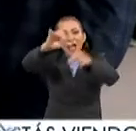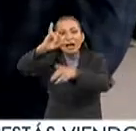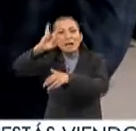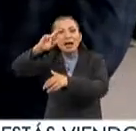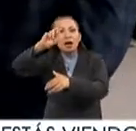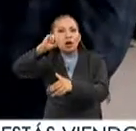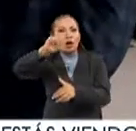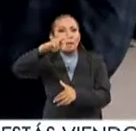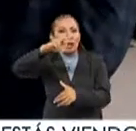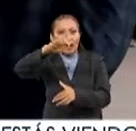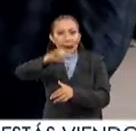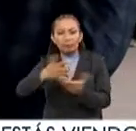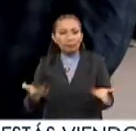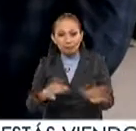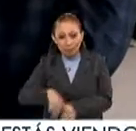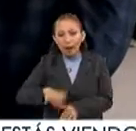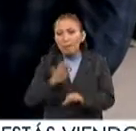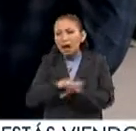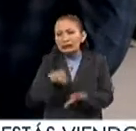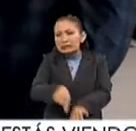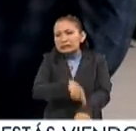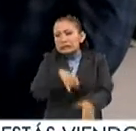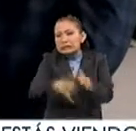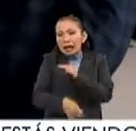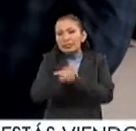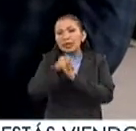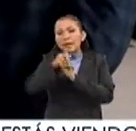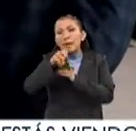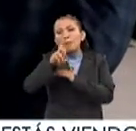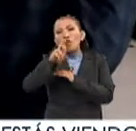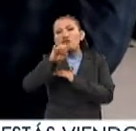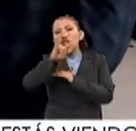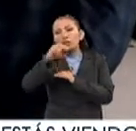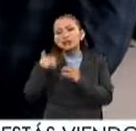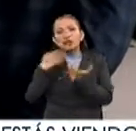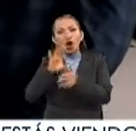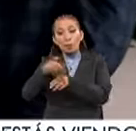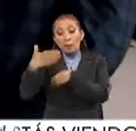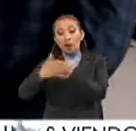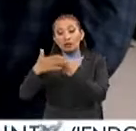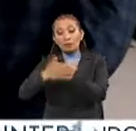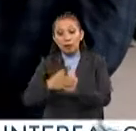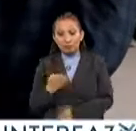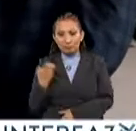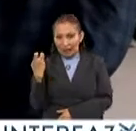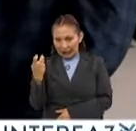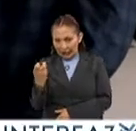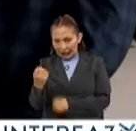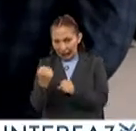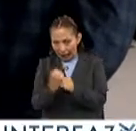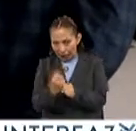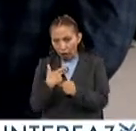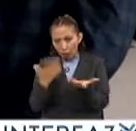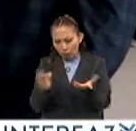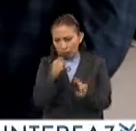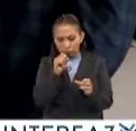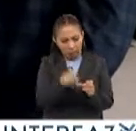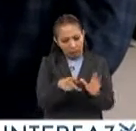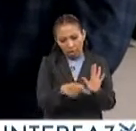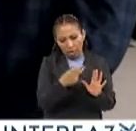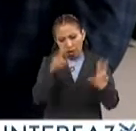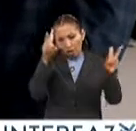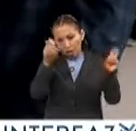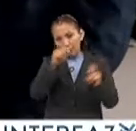Iberoamérica. Danos un poco más detalles de Telemorfosis Colombia. Bueno, este año, y continuando como siempre lo hacemos con